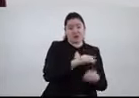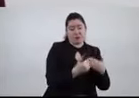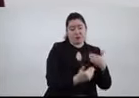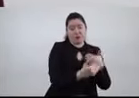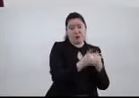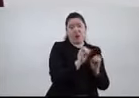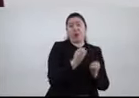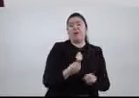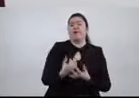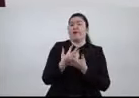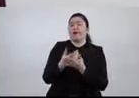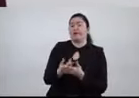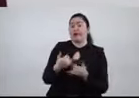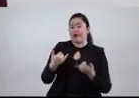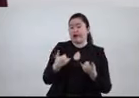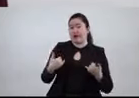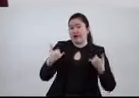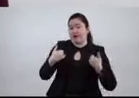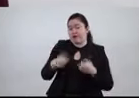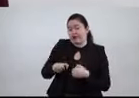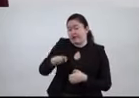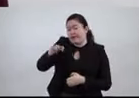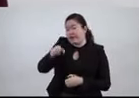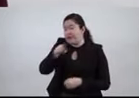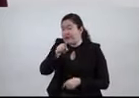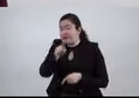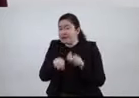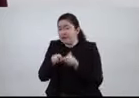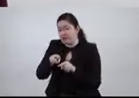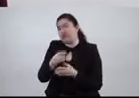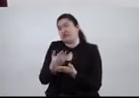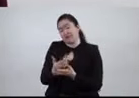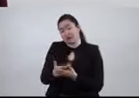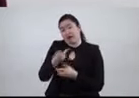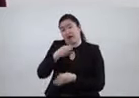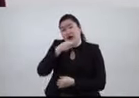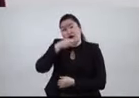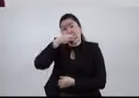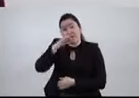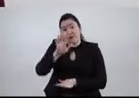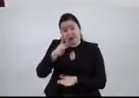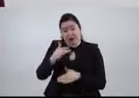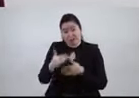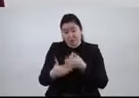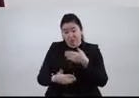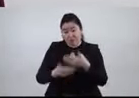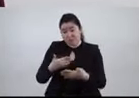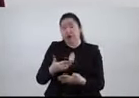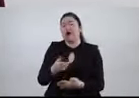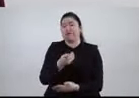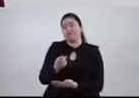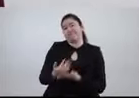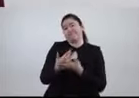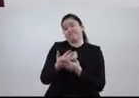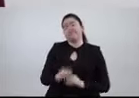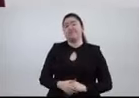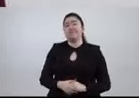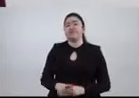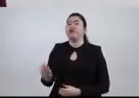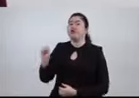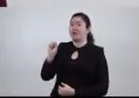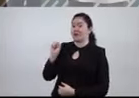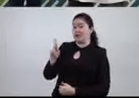esperar cuando le toque por edad, pero tendrán que esperar a cuando se anuncien esas etapas. Ya,